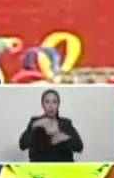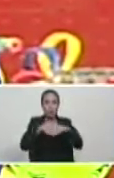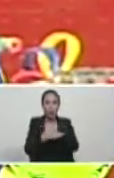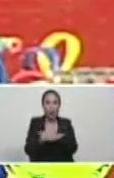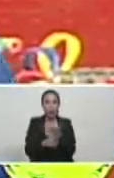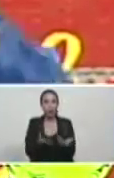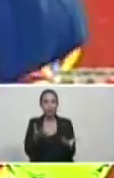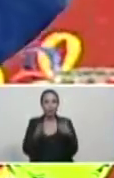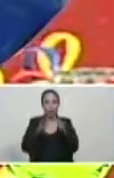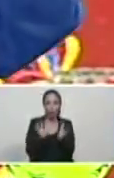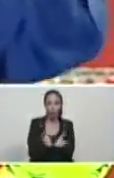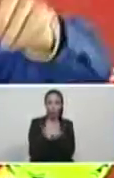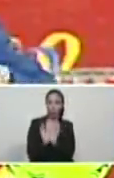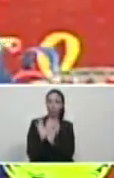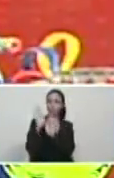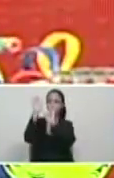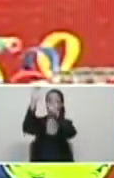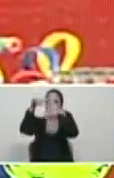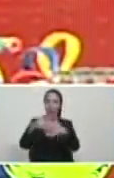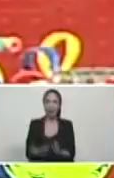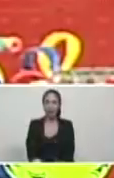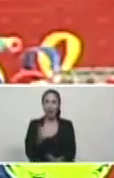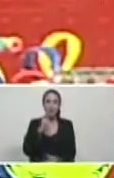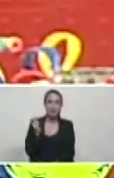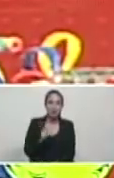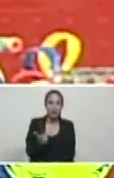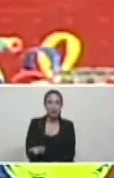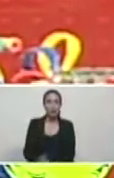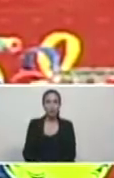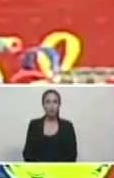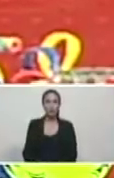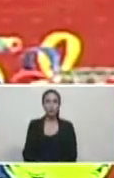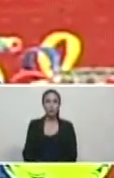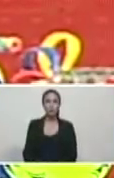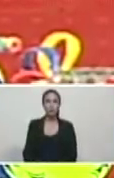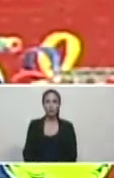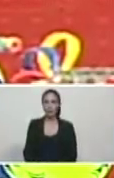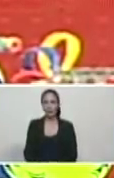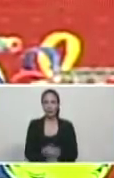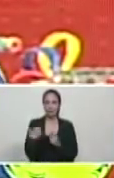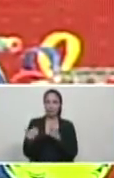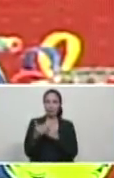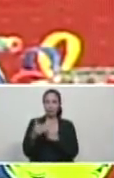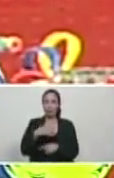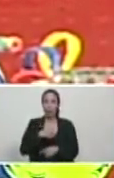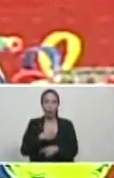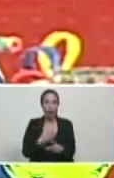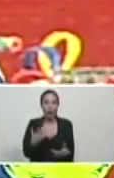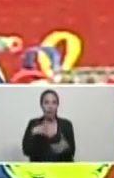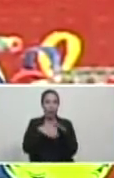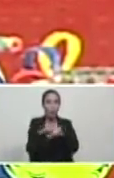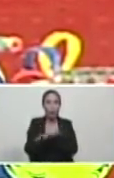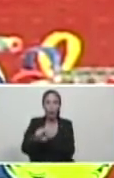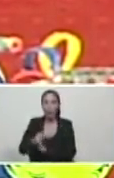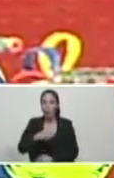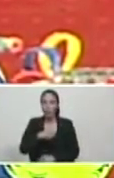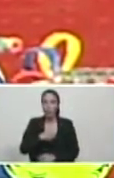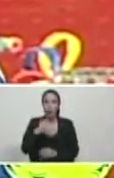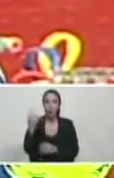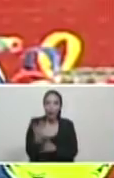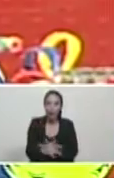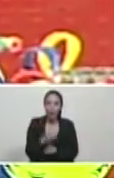necesita su balón de básquet, su tablero de básquet. Le hacen daño, claro que sí. Pero nos vamos a quedar en la queja,